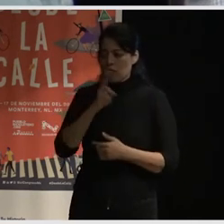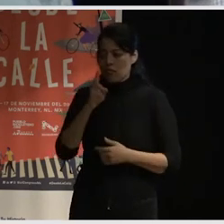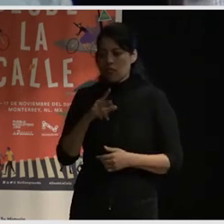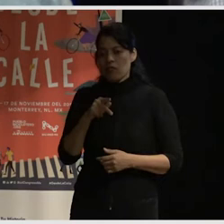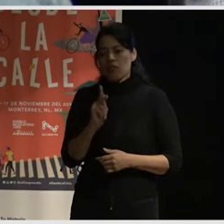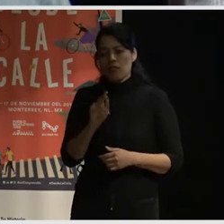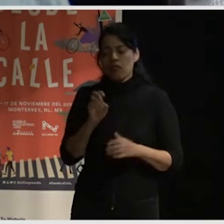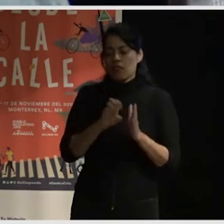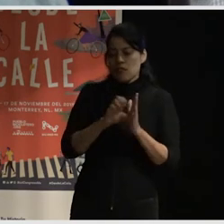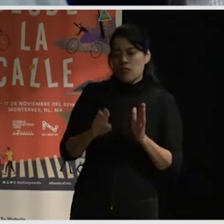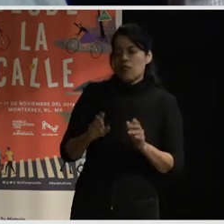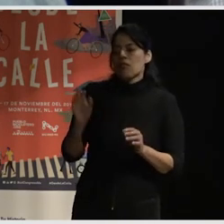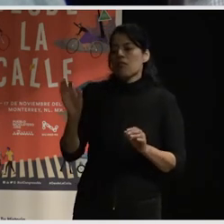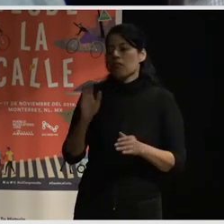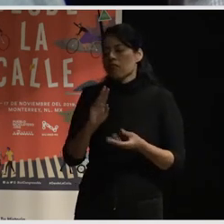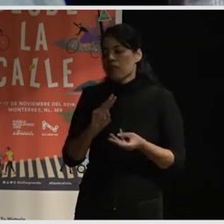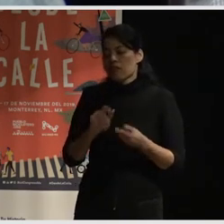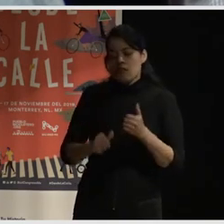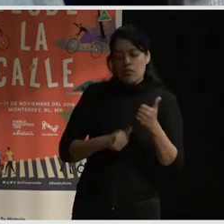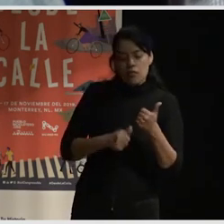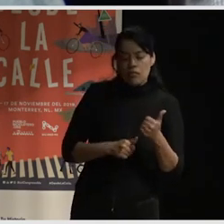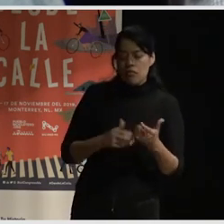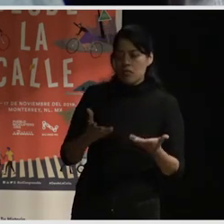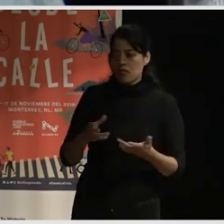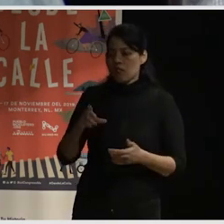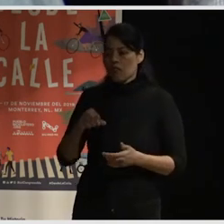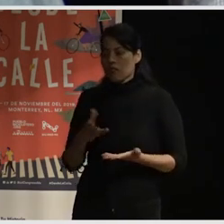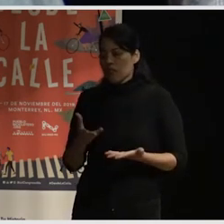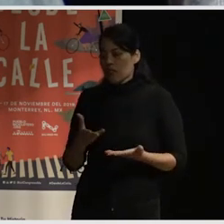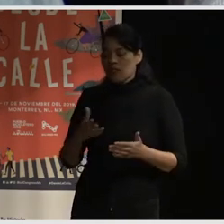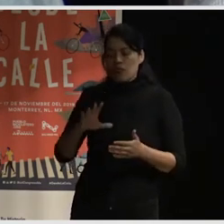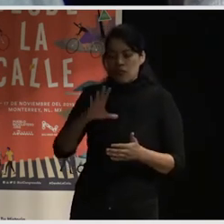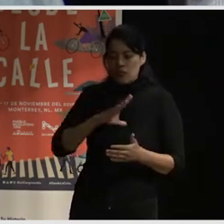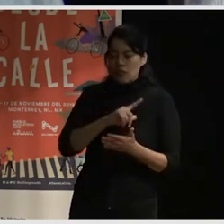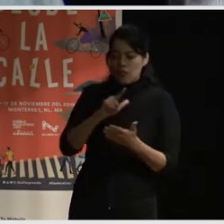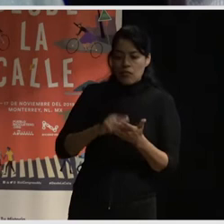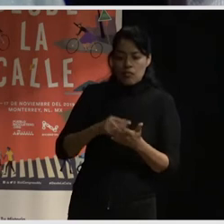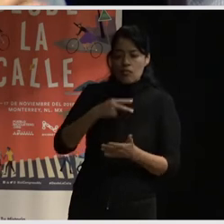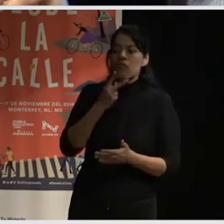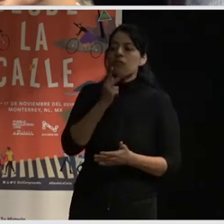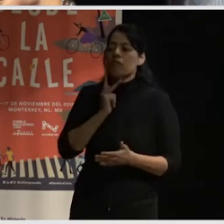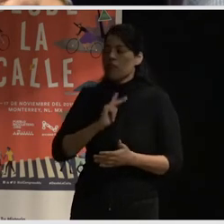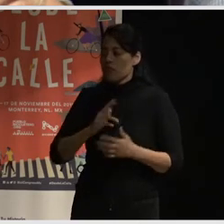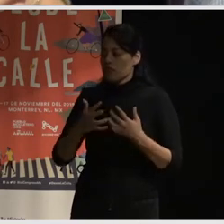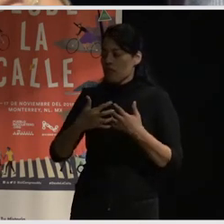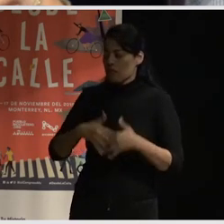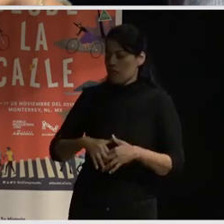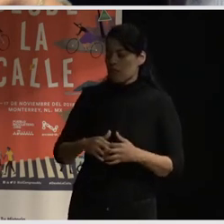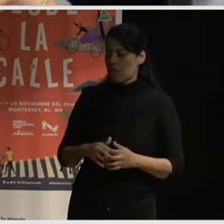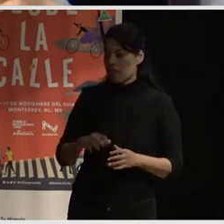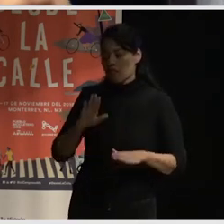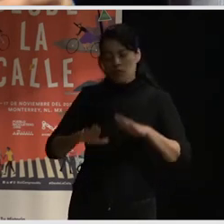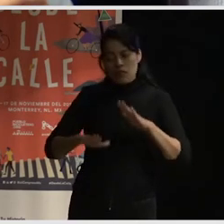vas a vivir a cuatro acuáticos pues también ahí tienen una refinería y pues nomás no te vas a no te va a ser una gran vida entonces